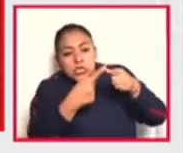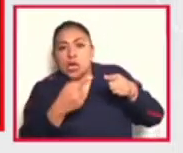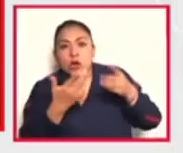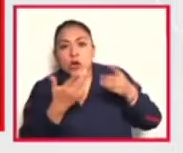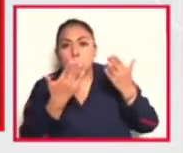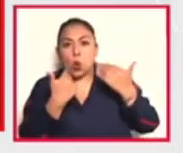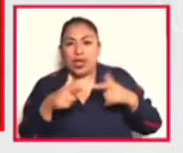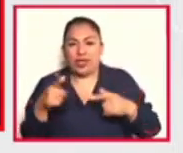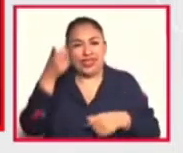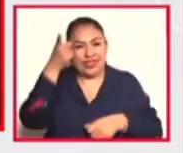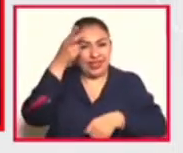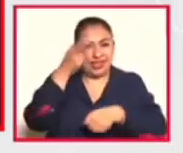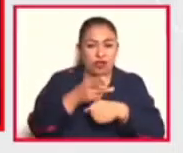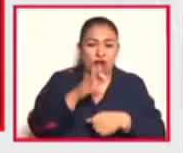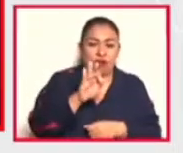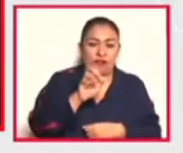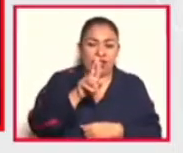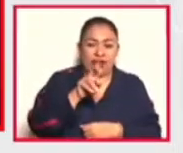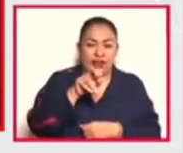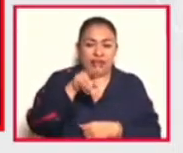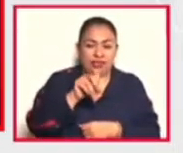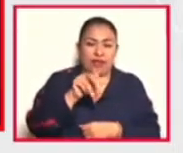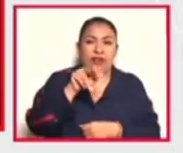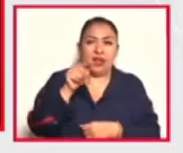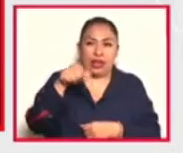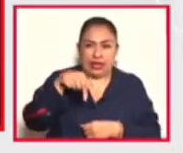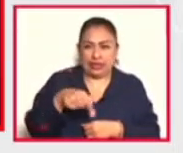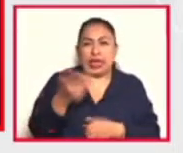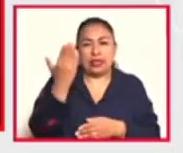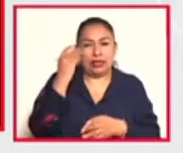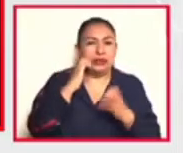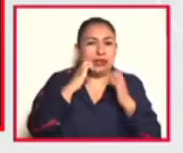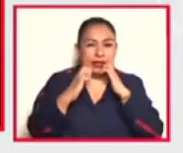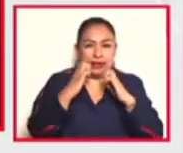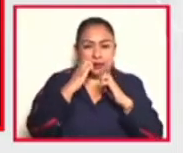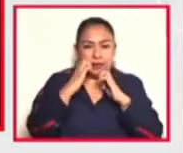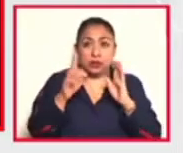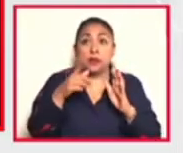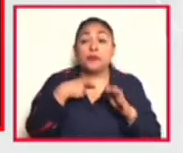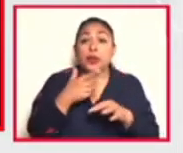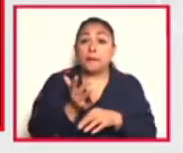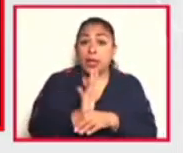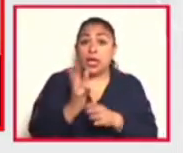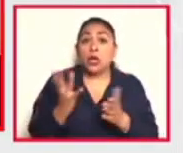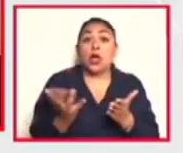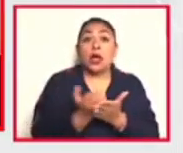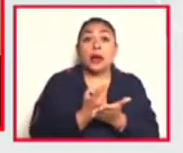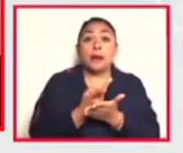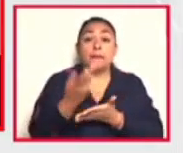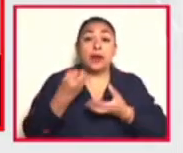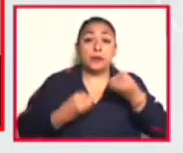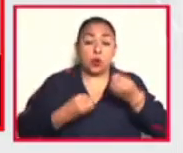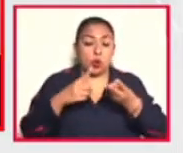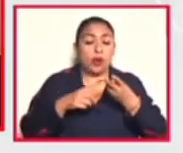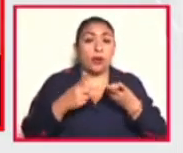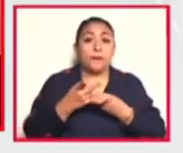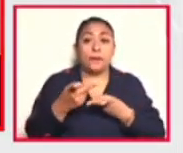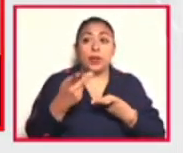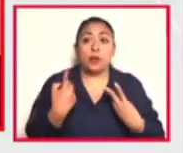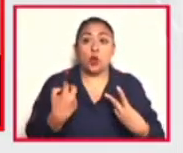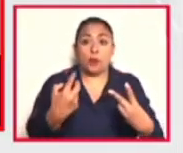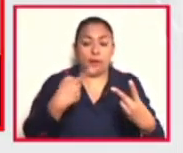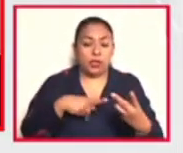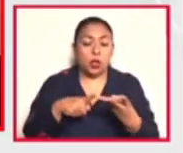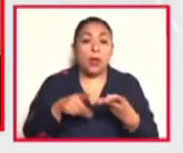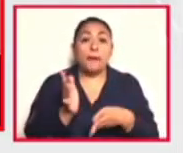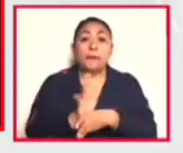que estuvo platicando con nosotros justamente en este espacio. Es una película que se lleva el premio del jurado, se lleva el premio del público y el premio a la mejor